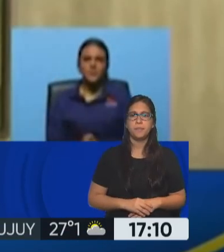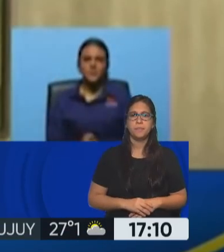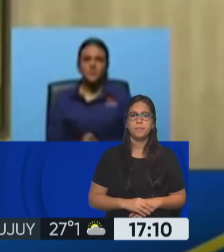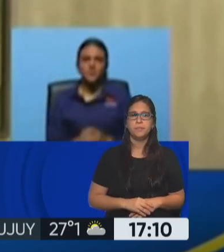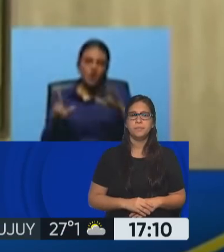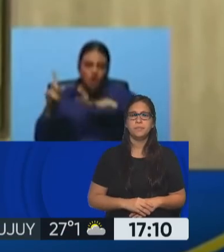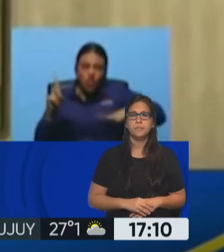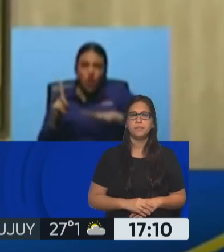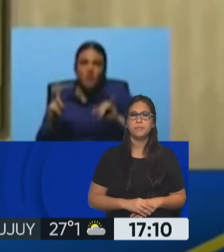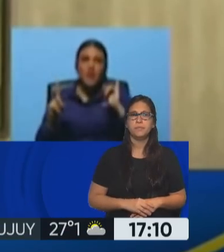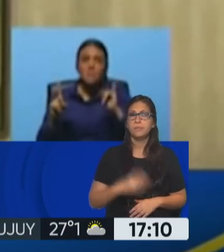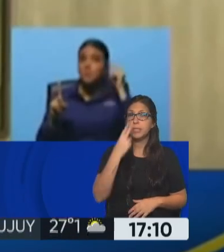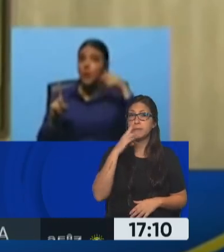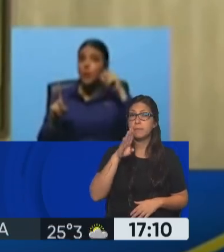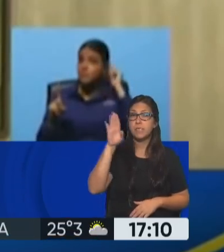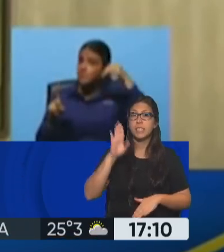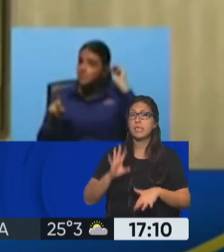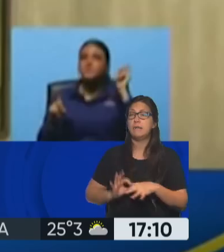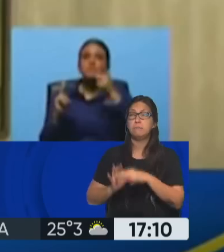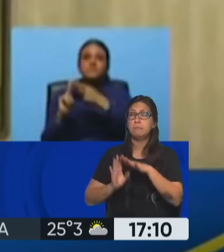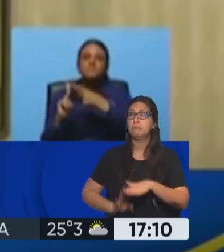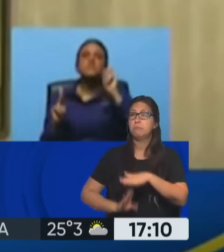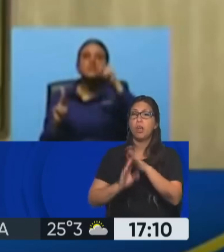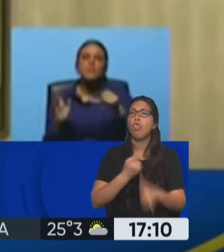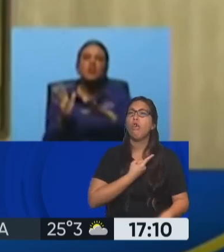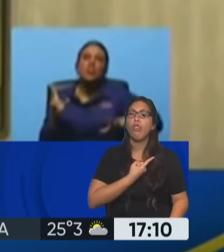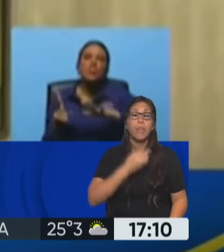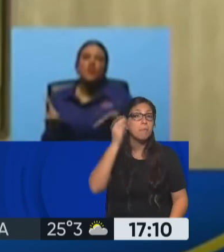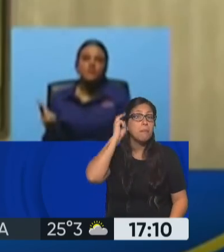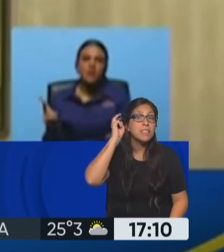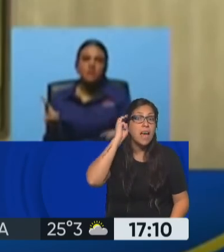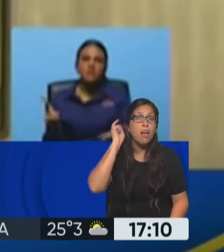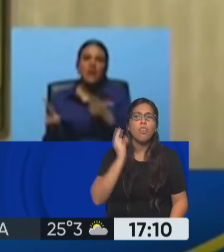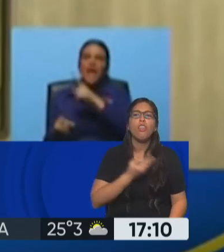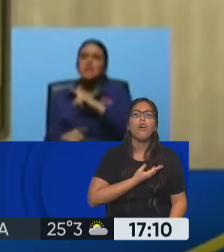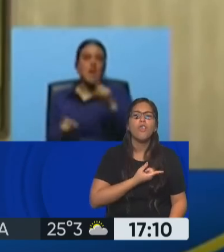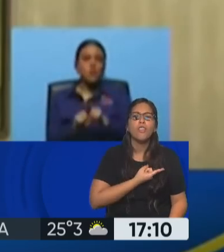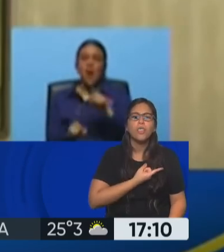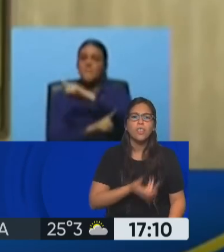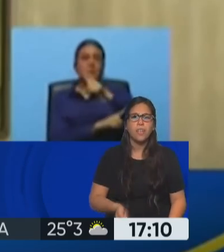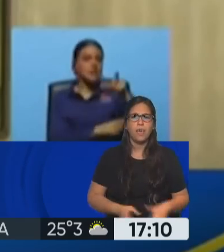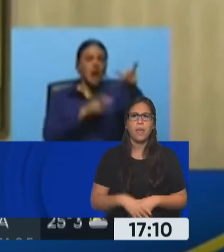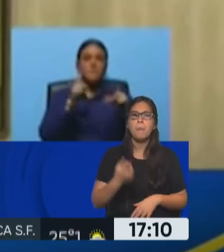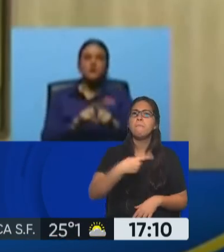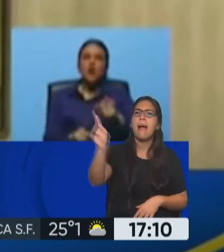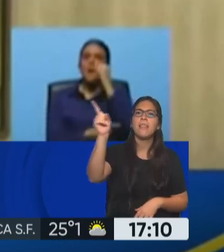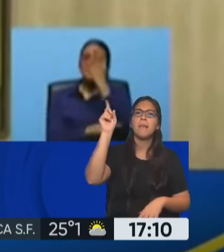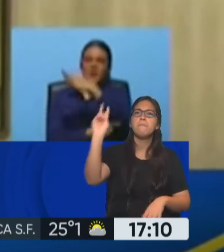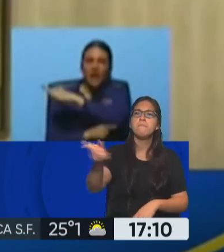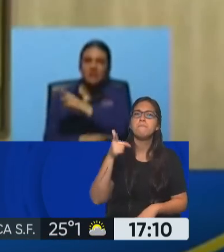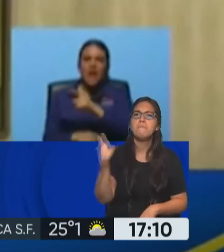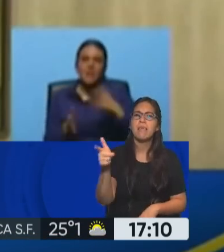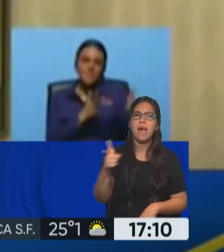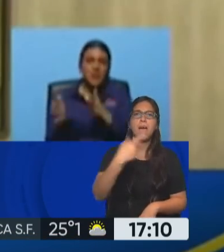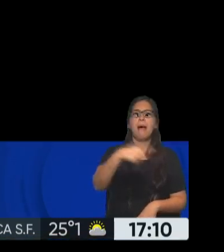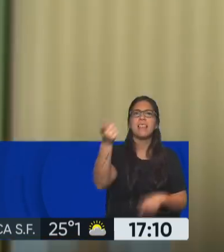¿Dónde está la fascista mayor? La señora Machado, que manda a matar, manda a asesinar, prepara